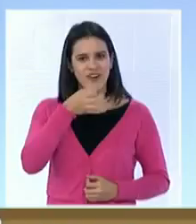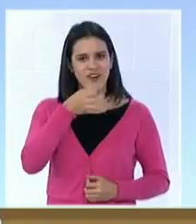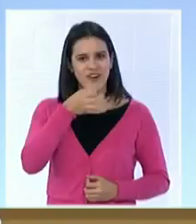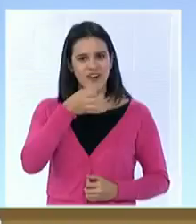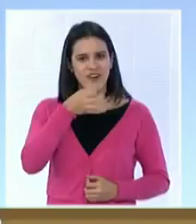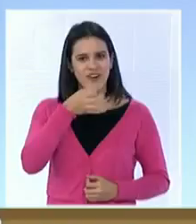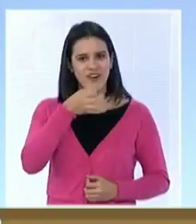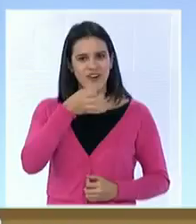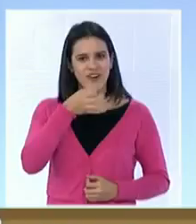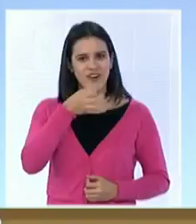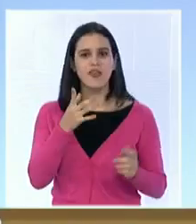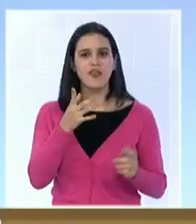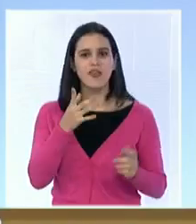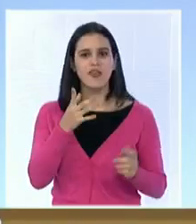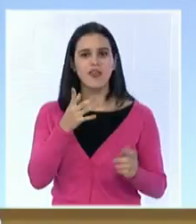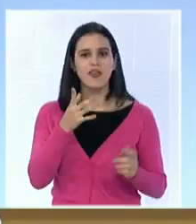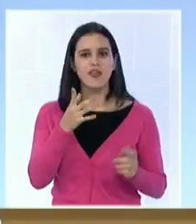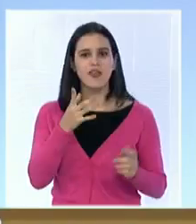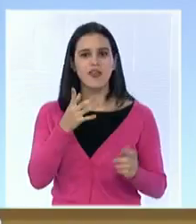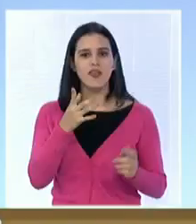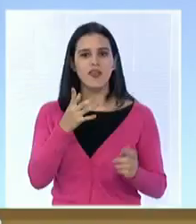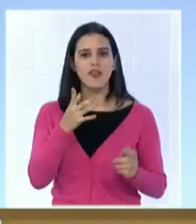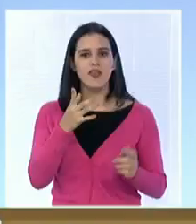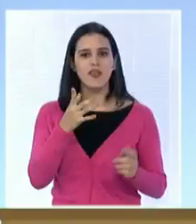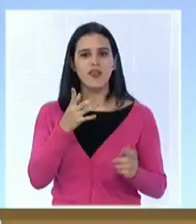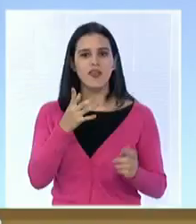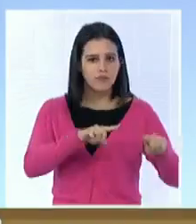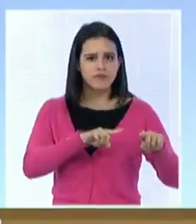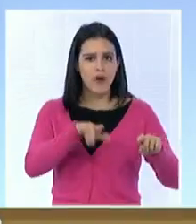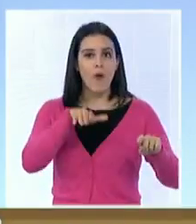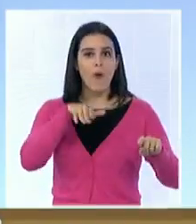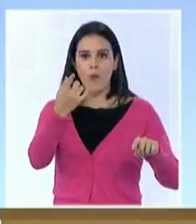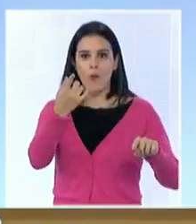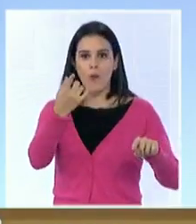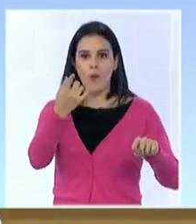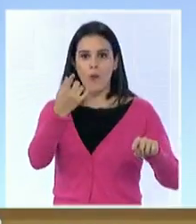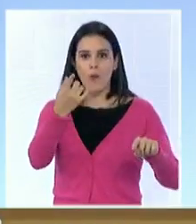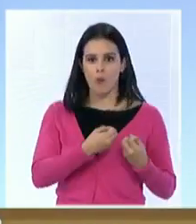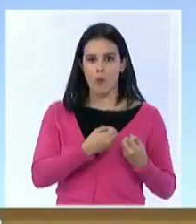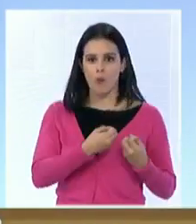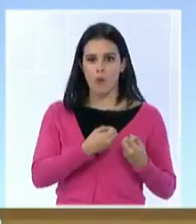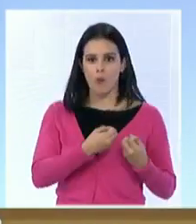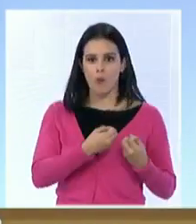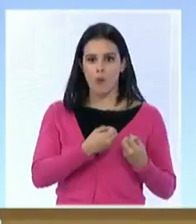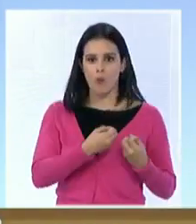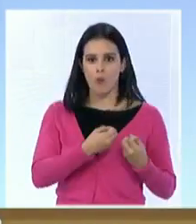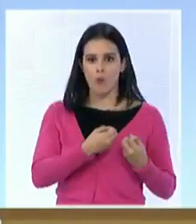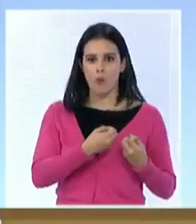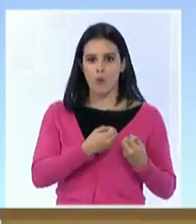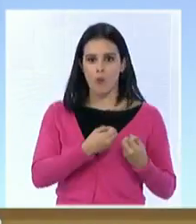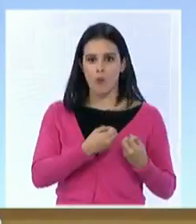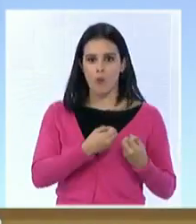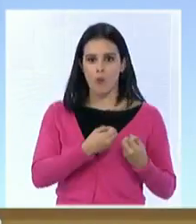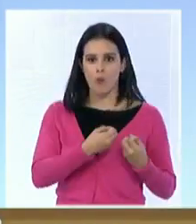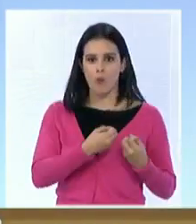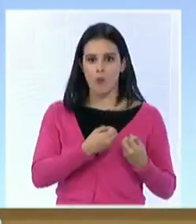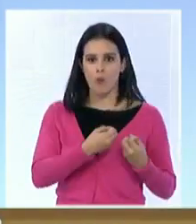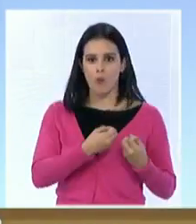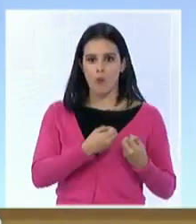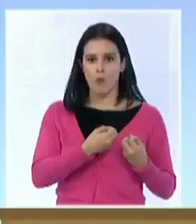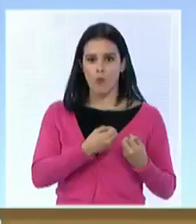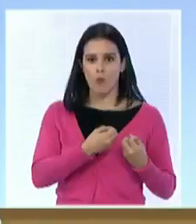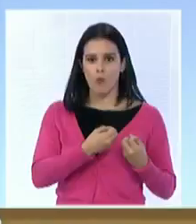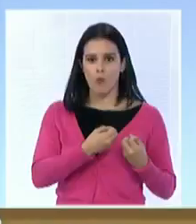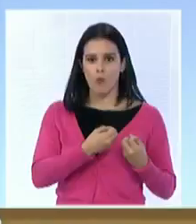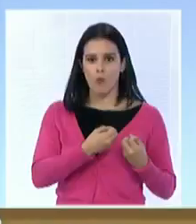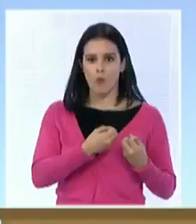Daniela Salas en nombre de todo el equipo técnico y de producción que hace posible que este espacio llegue hasta sus hogares. Me acompaña en interpretación